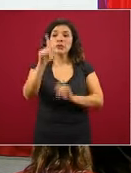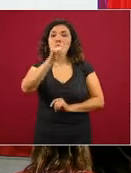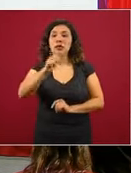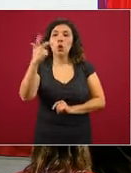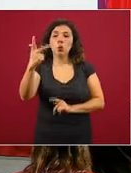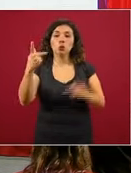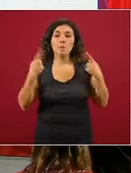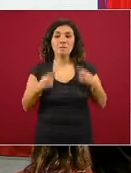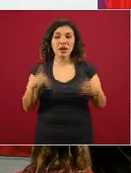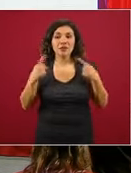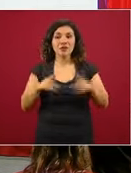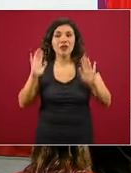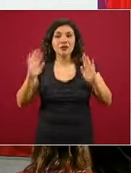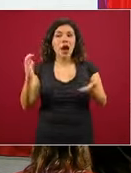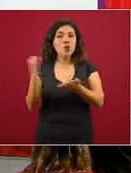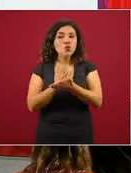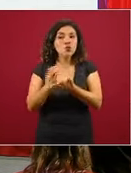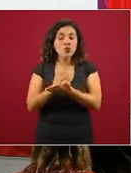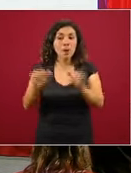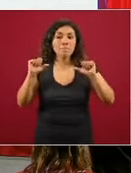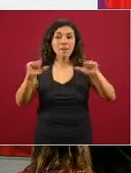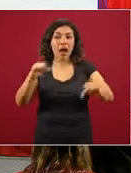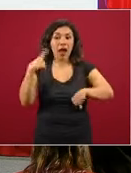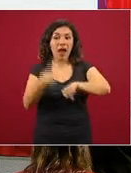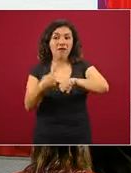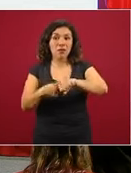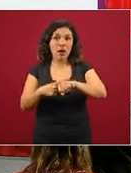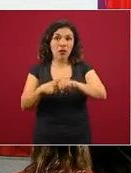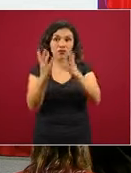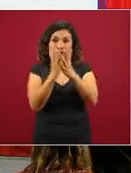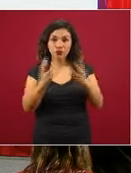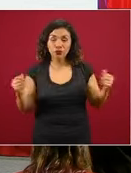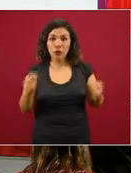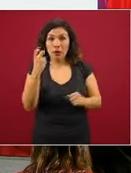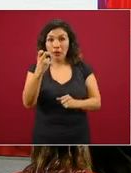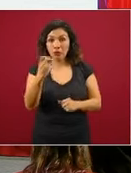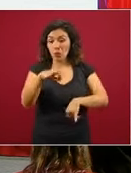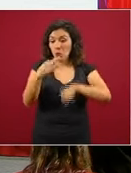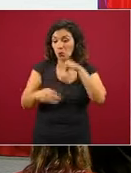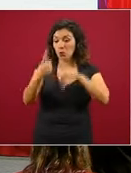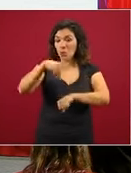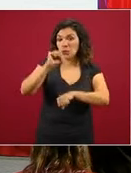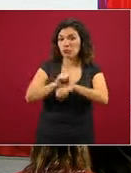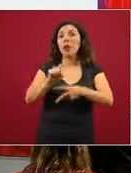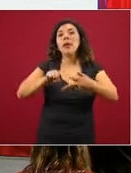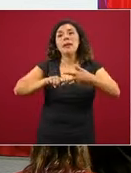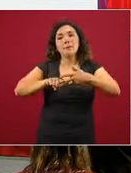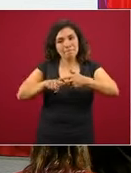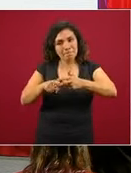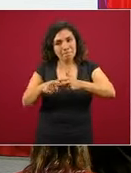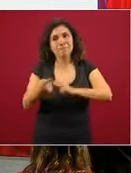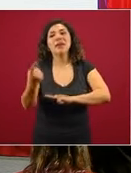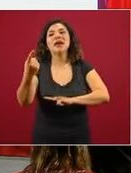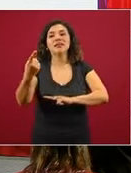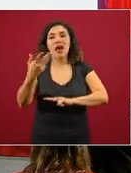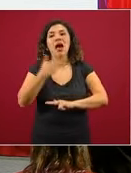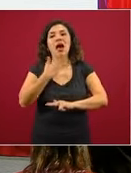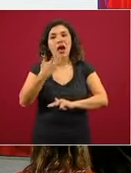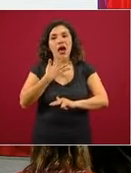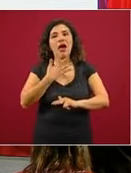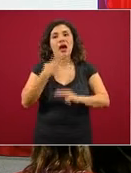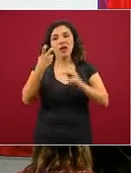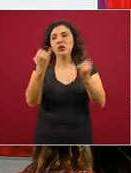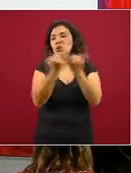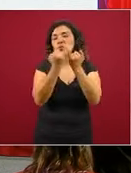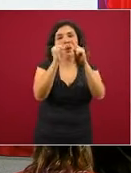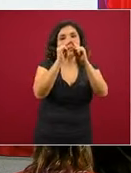304.708 personas que se han recuperado ya de la enfermedad, pues bueno, en la última semana está empezando a hacer esa